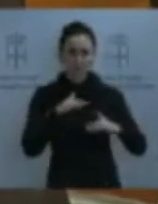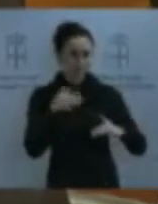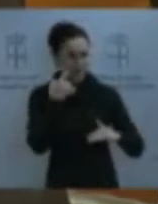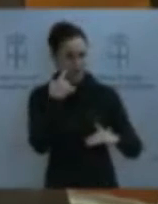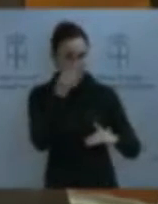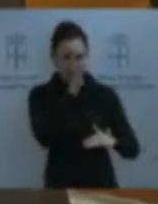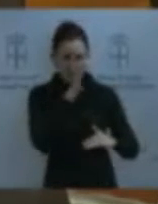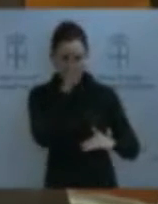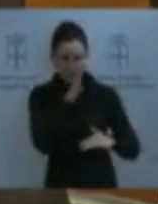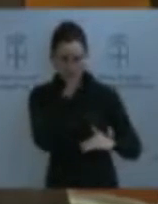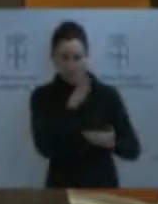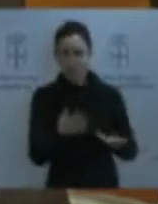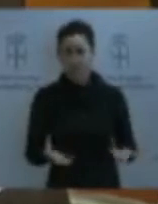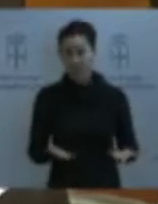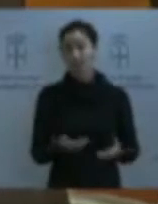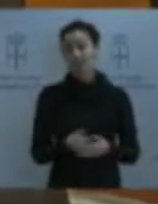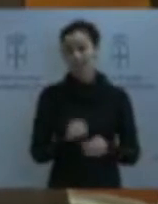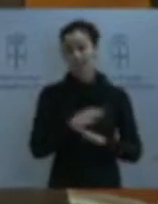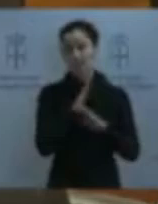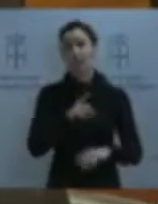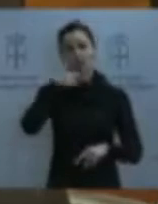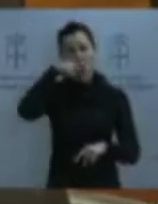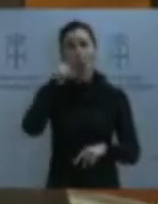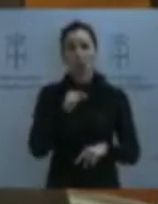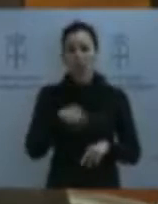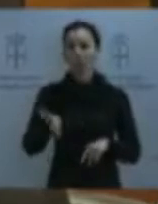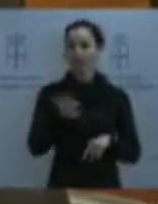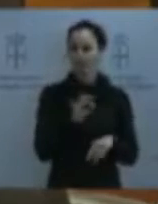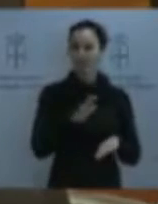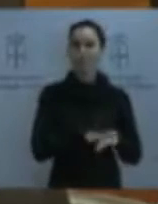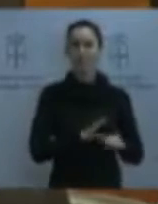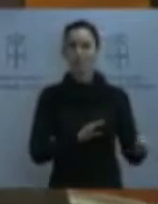Felipe González eligió para pilotar la reconversión industrial.